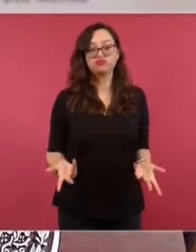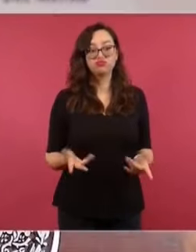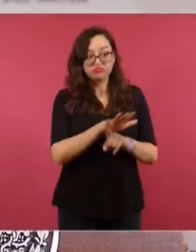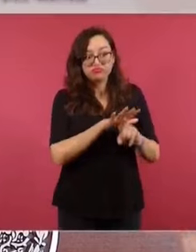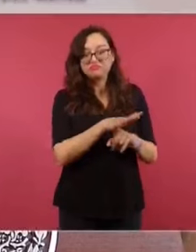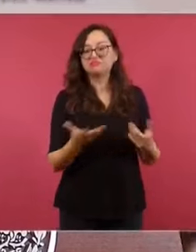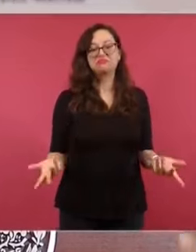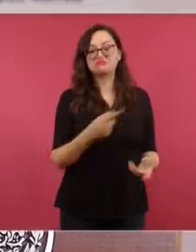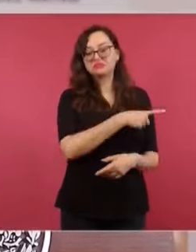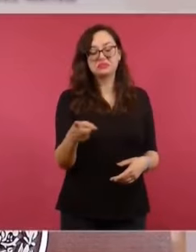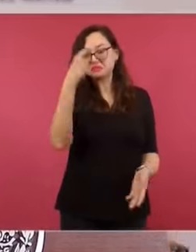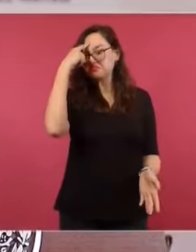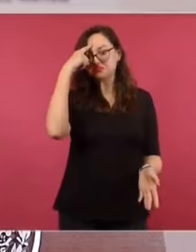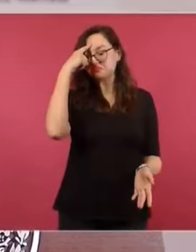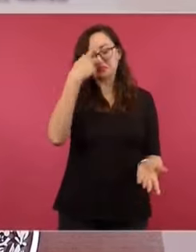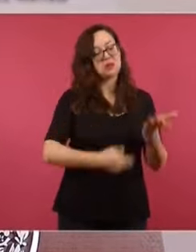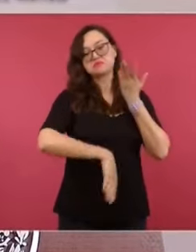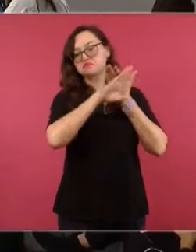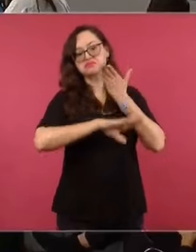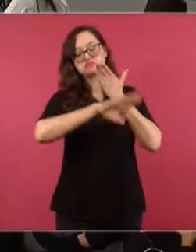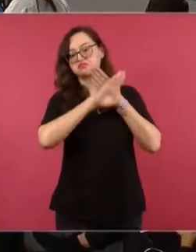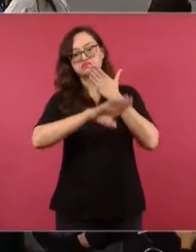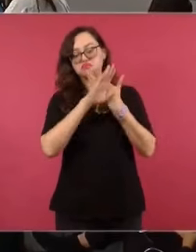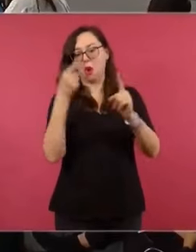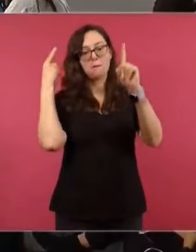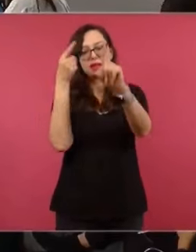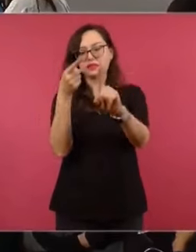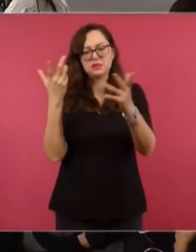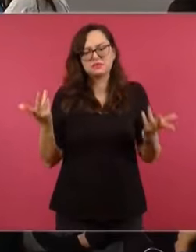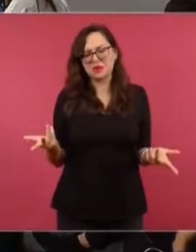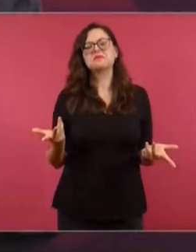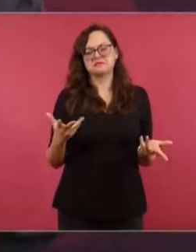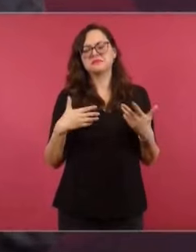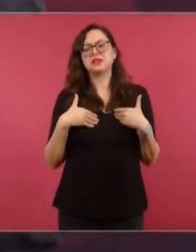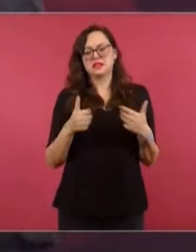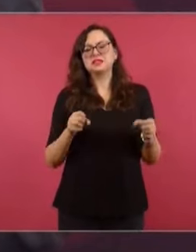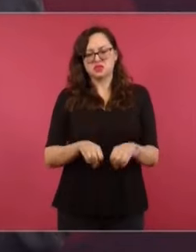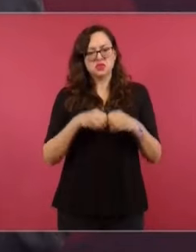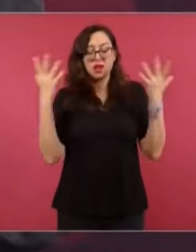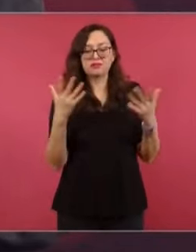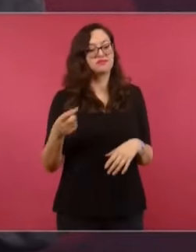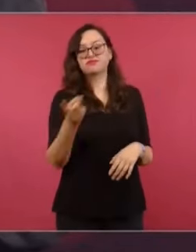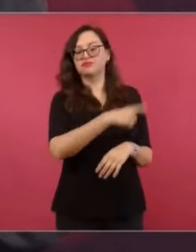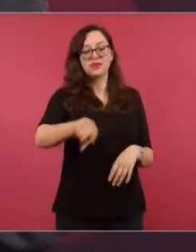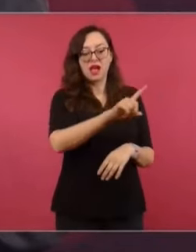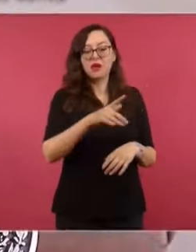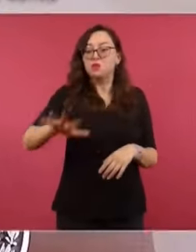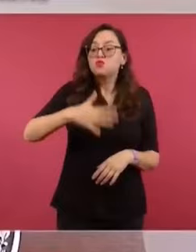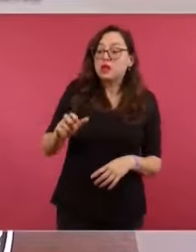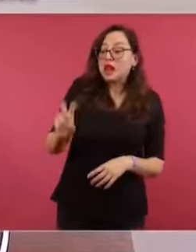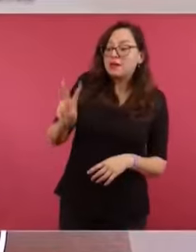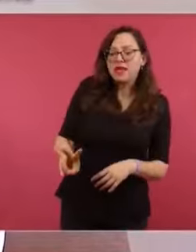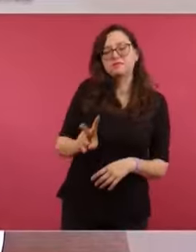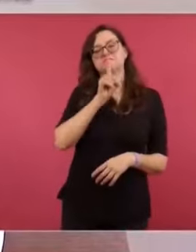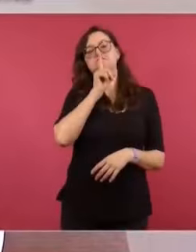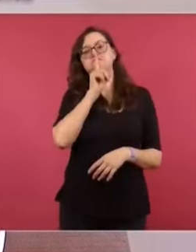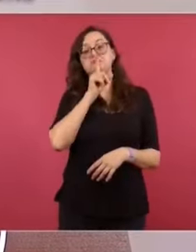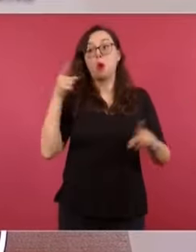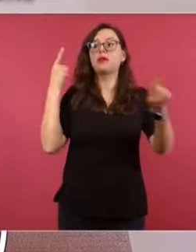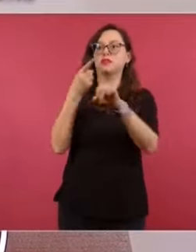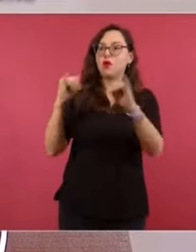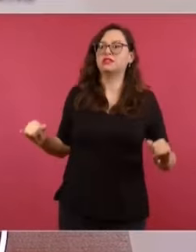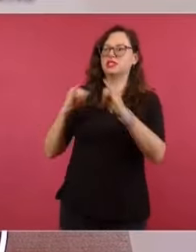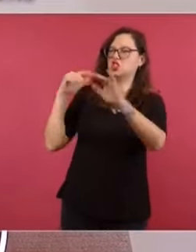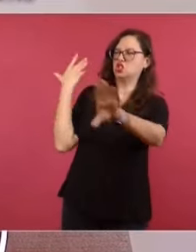toda esta campañas que tienen un propósito muy claro de socavar instituciones En